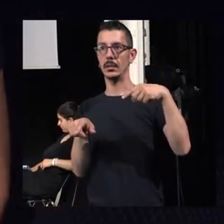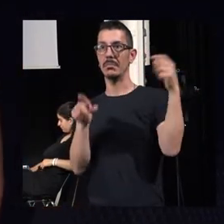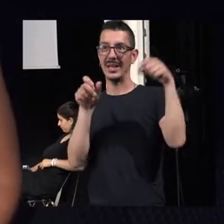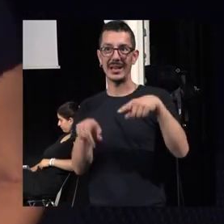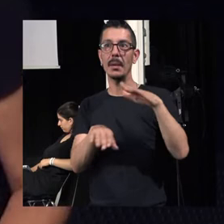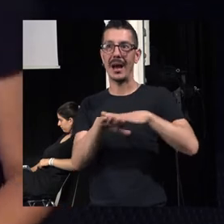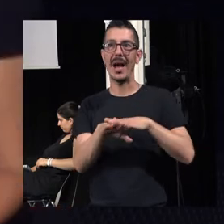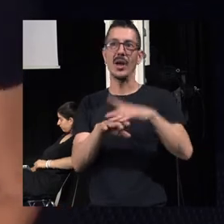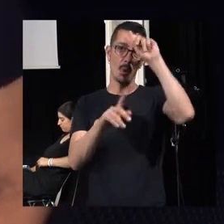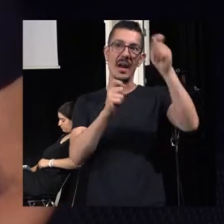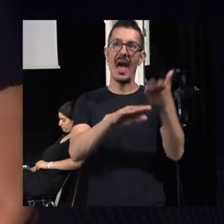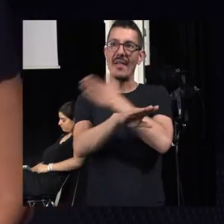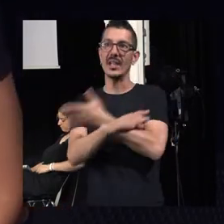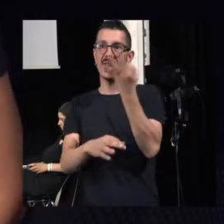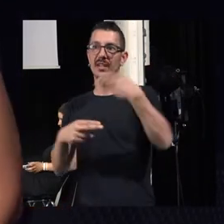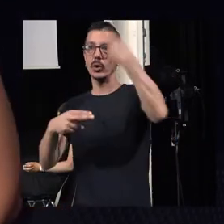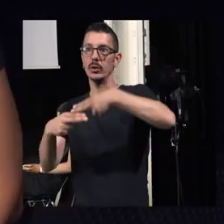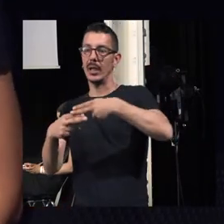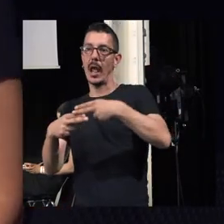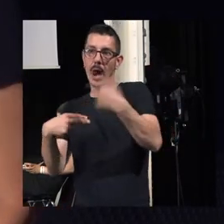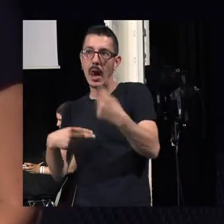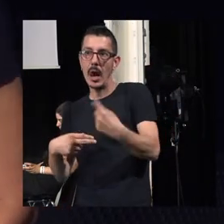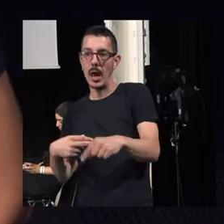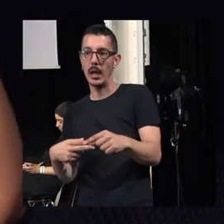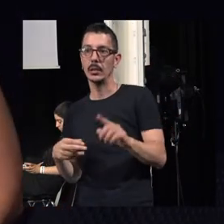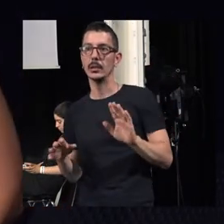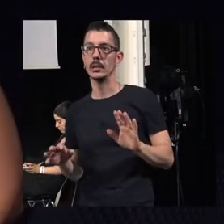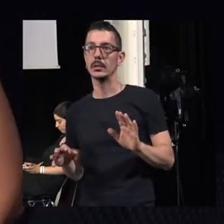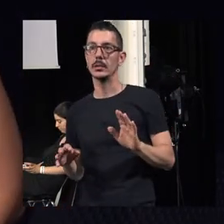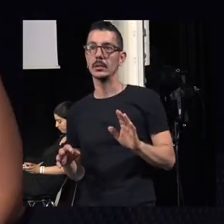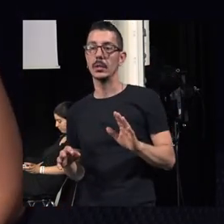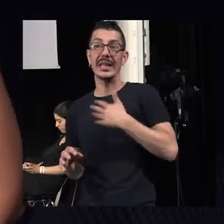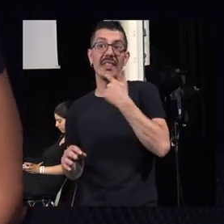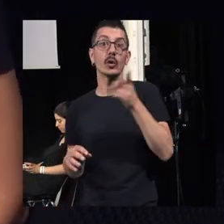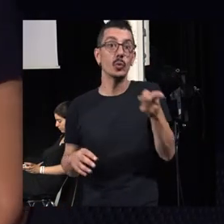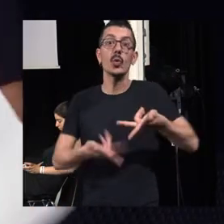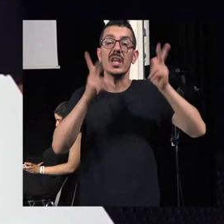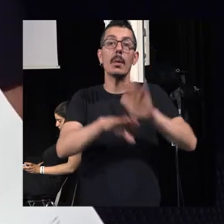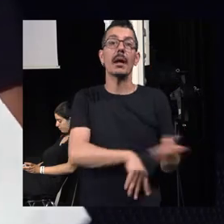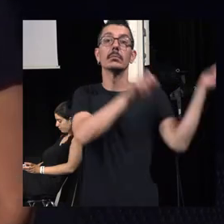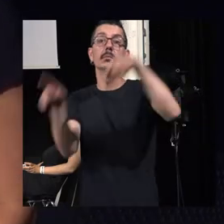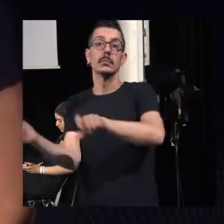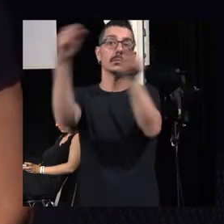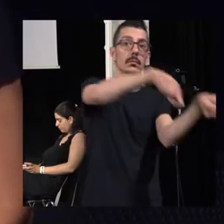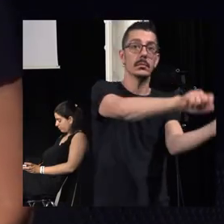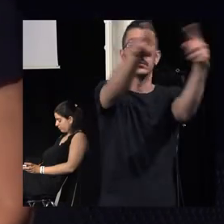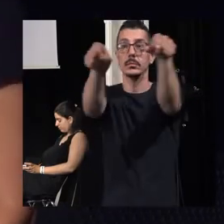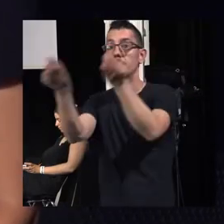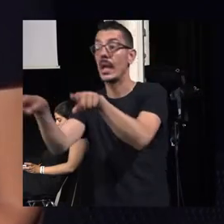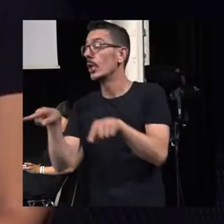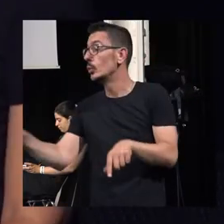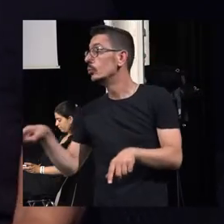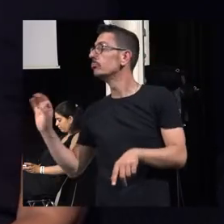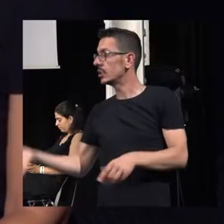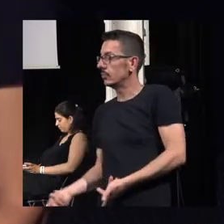migrante no es nada si no hay una frontera que define que esa persona no puede transitar por ese sitio y esa otra persona sí puede transitar por ese